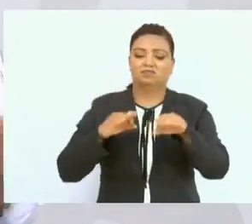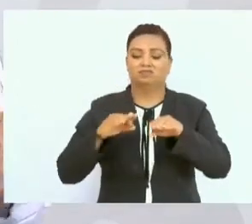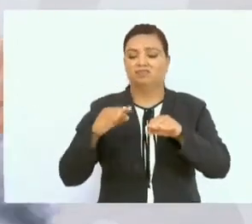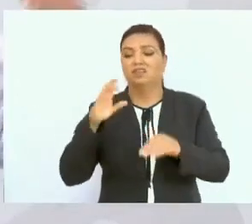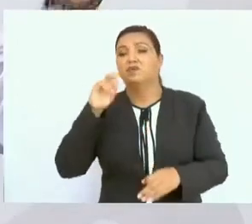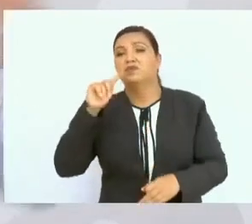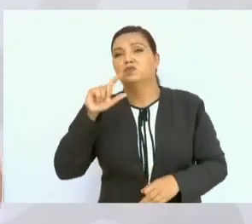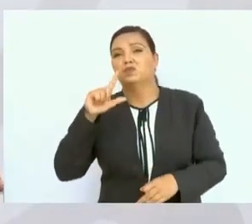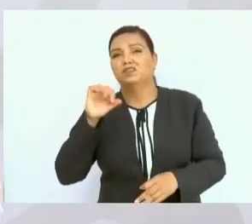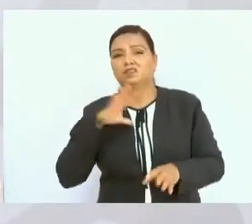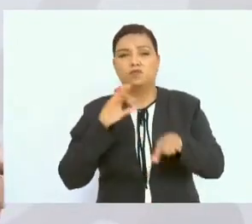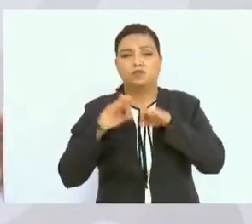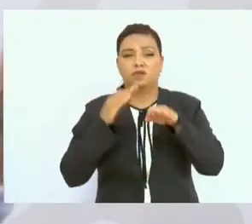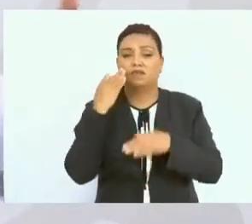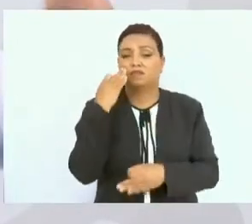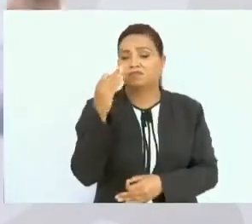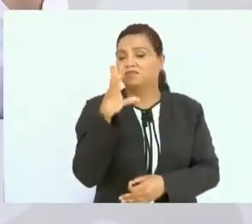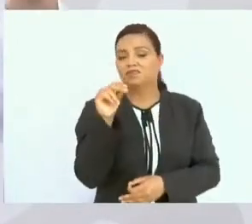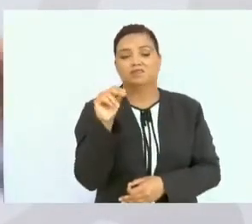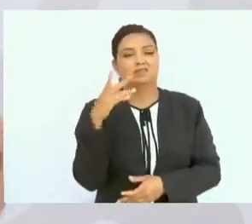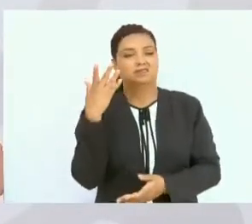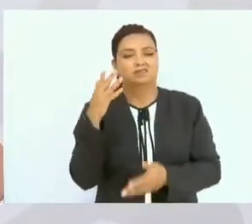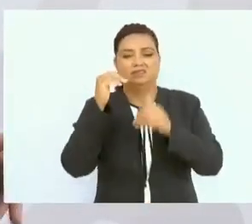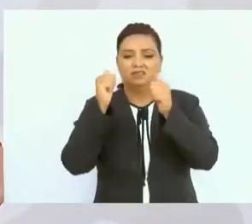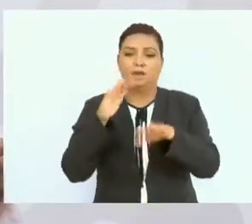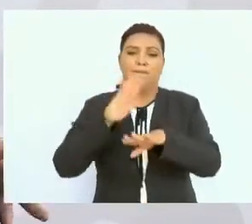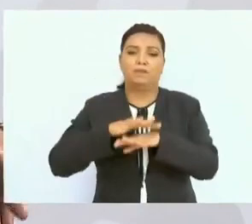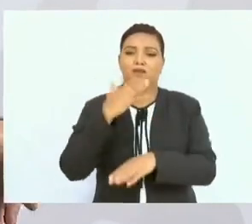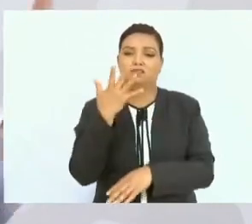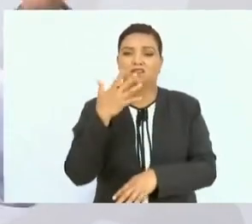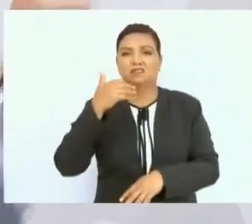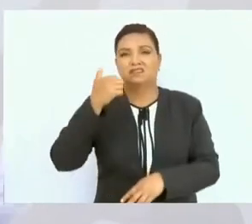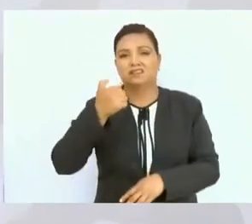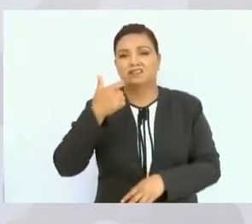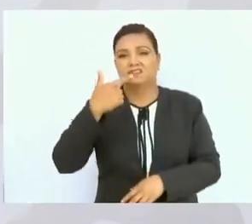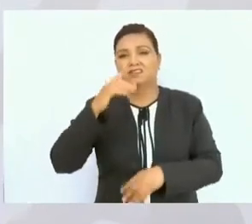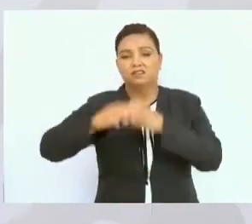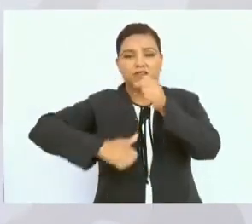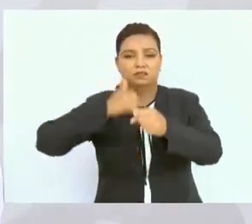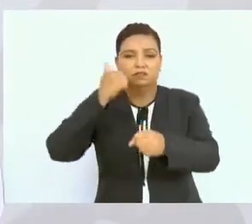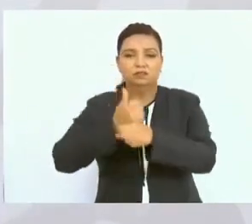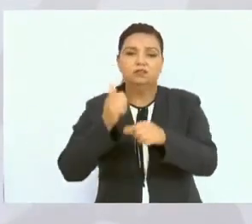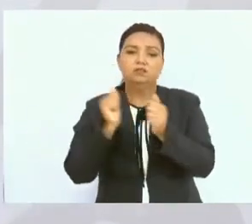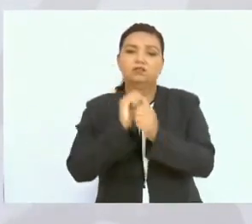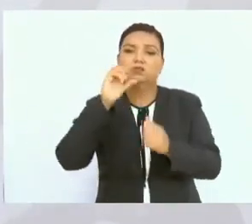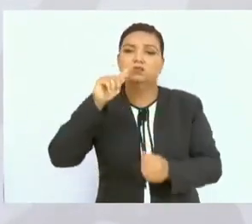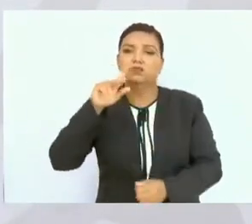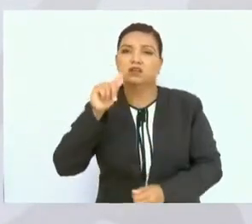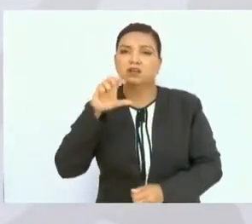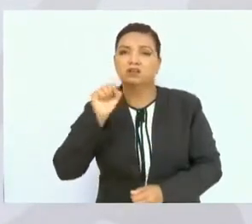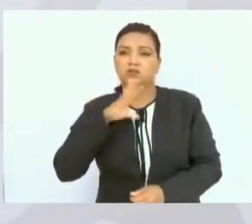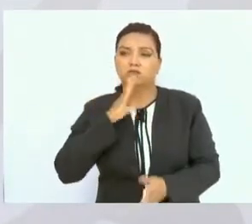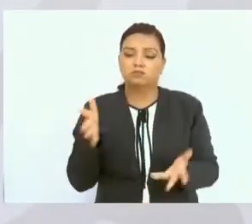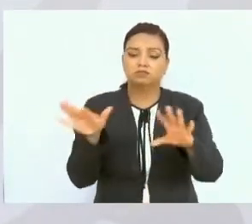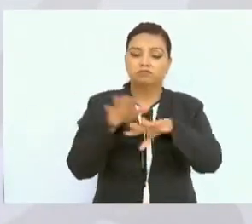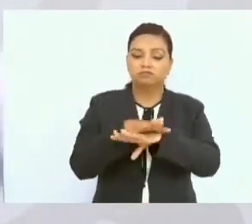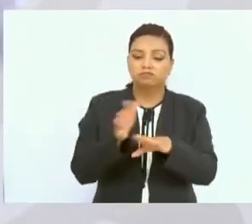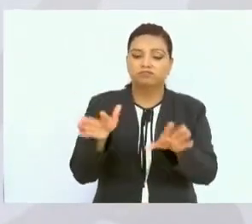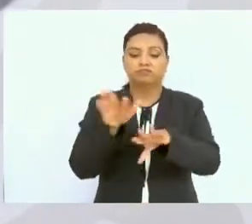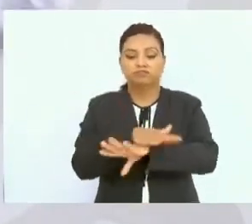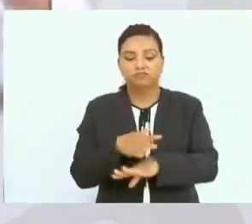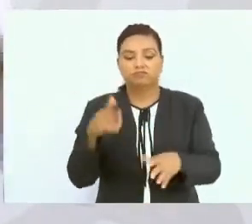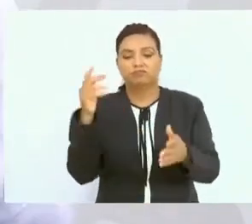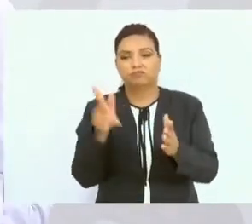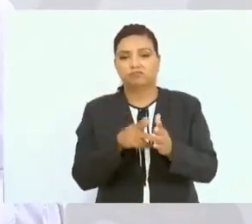temporales, les dicen, no es ser temporal estar más de 5, 6, 7 años con contratos que se van renovando una y otra